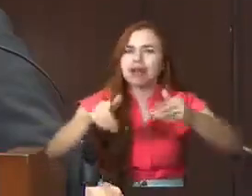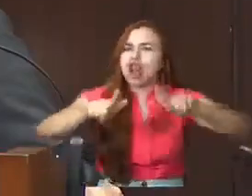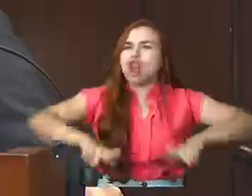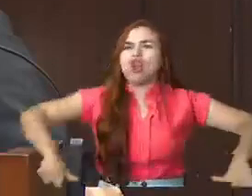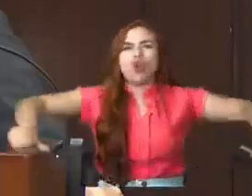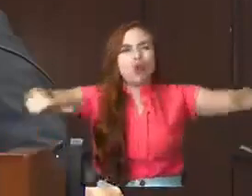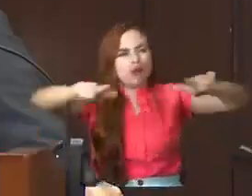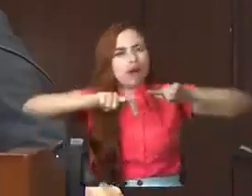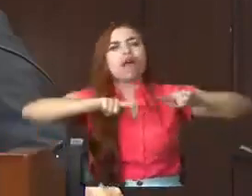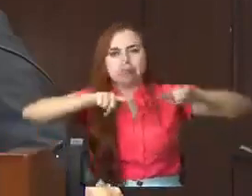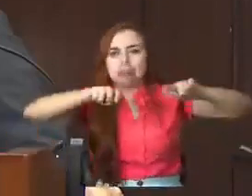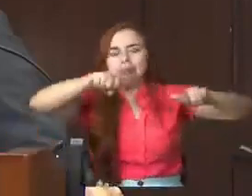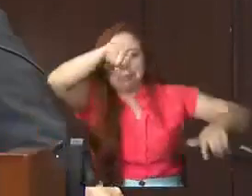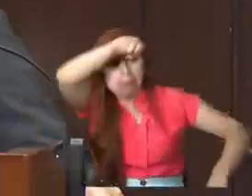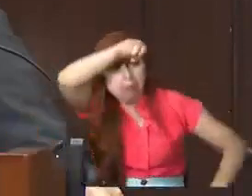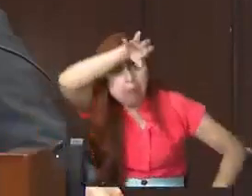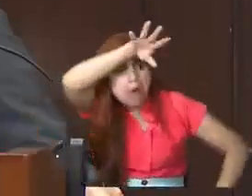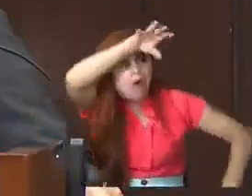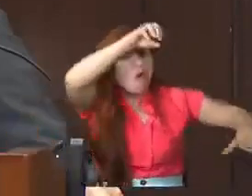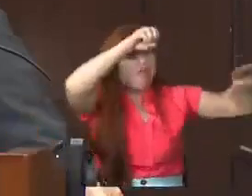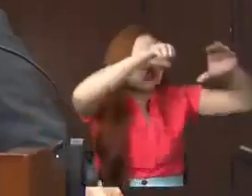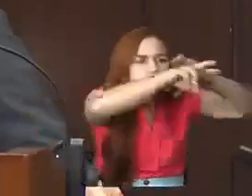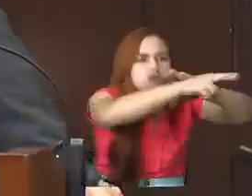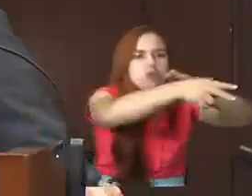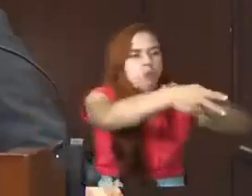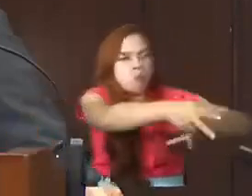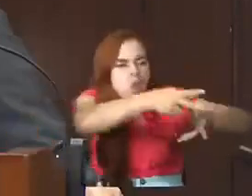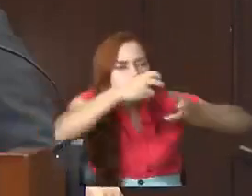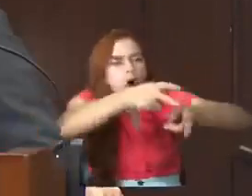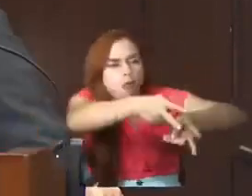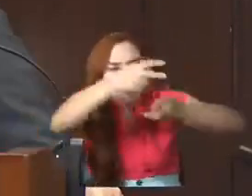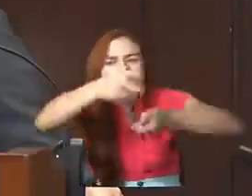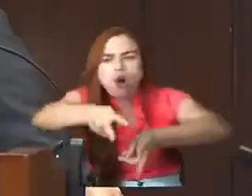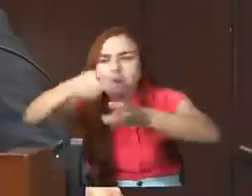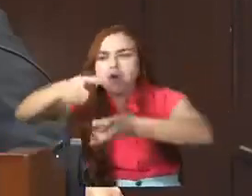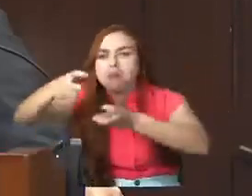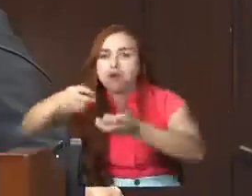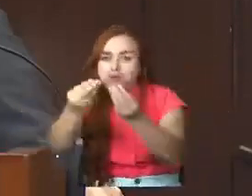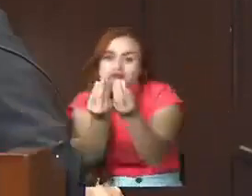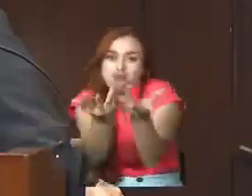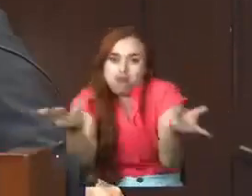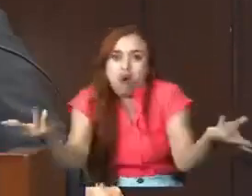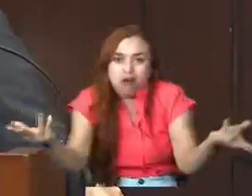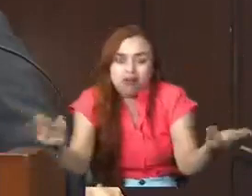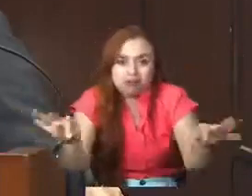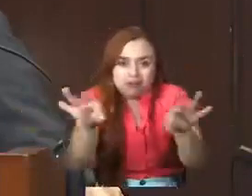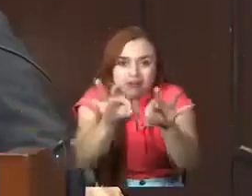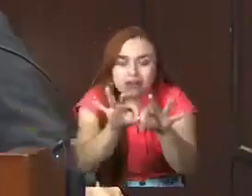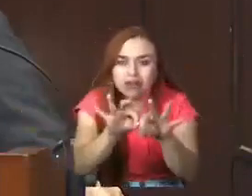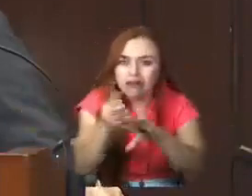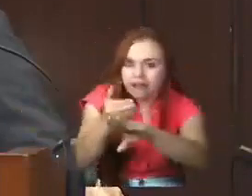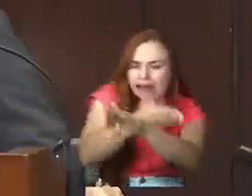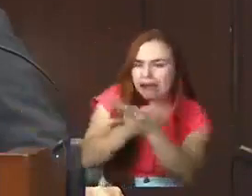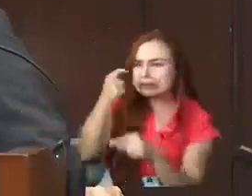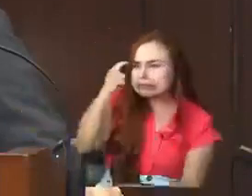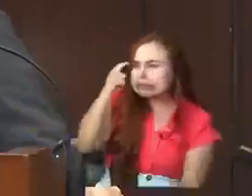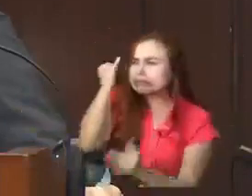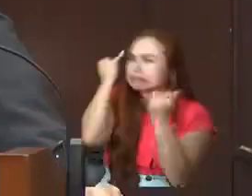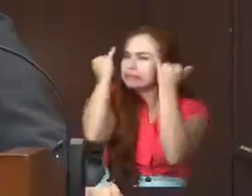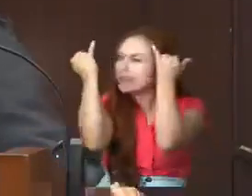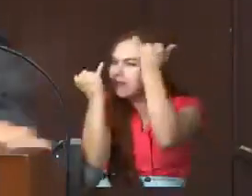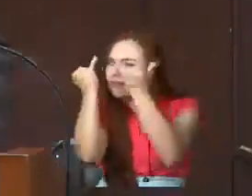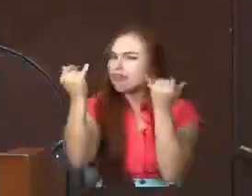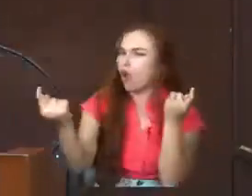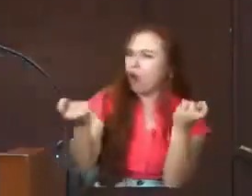plenitud, lo que implicaría decisiones equilibradas en materia de estrategia de desarrollo, es decir, la